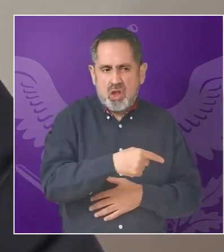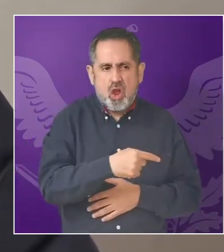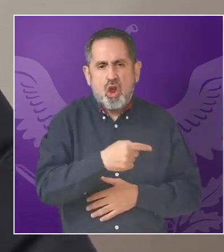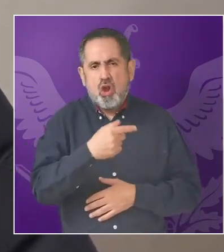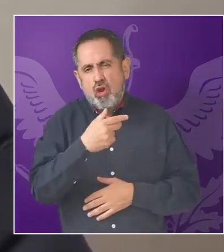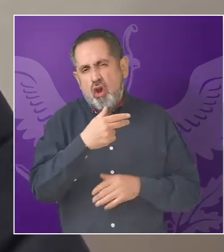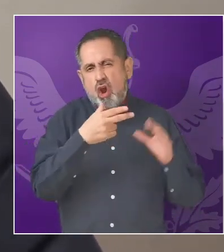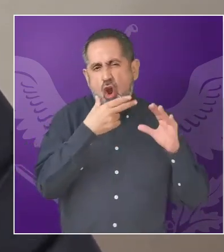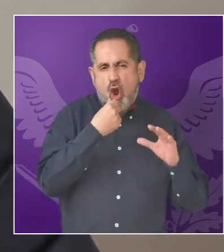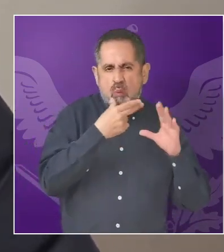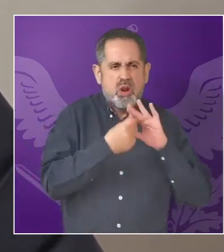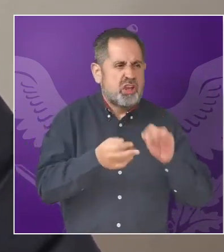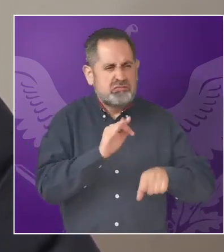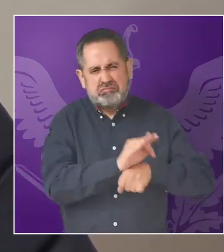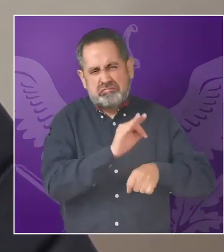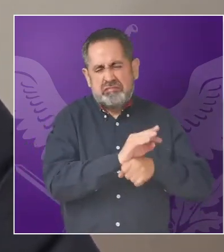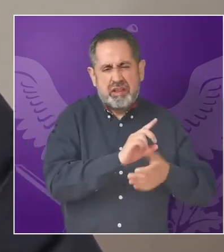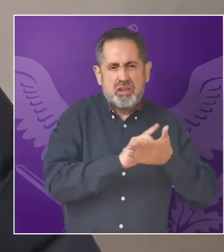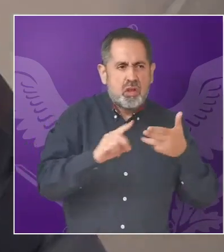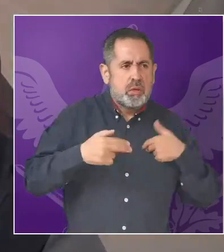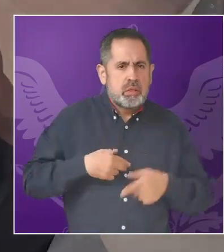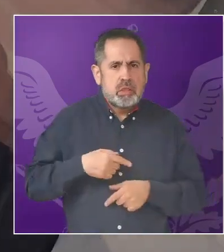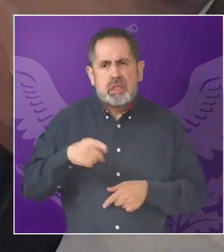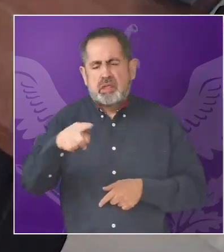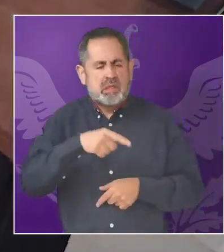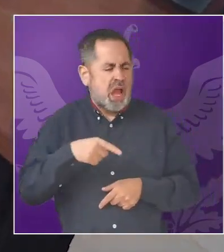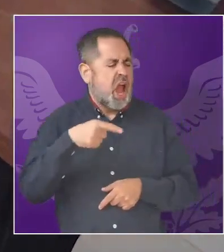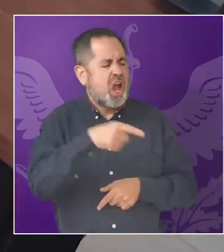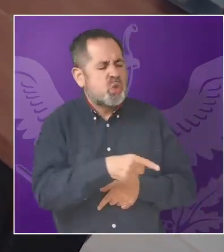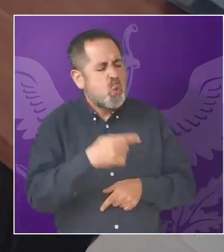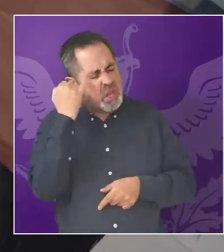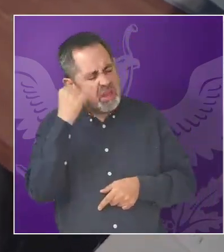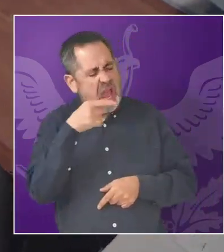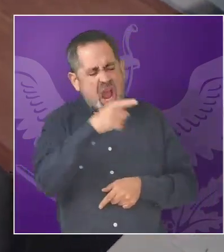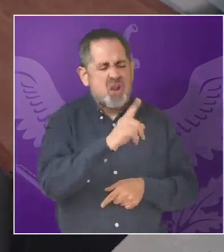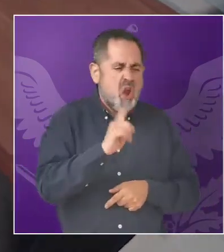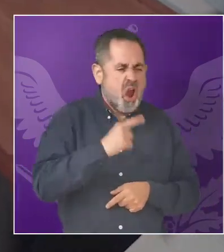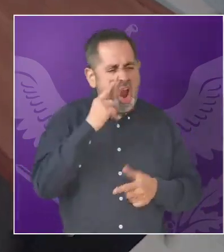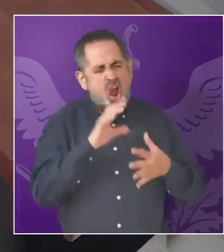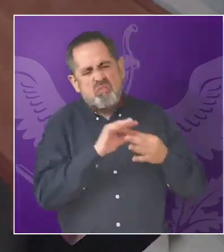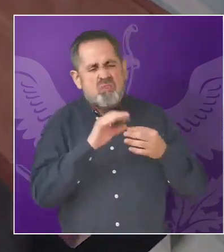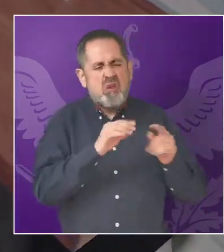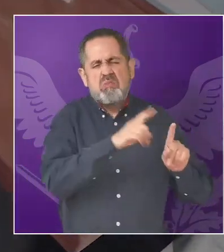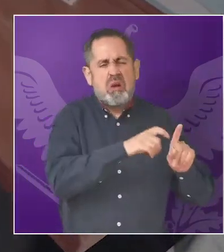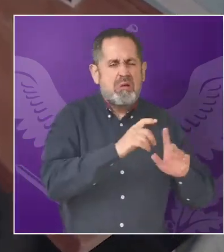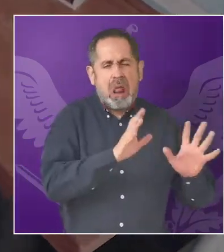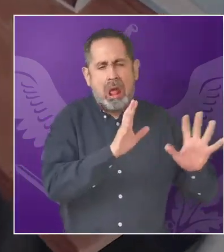A los hombres se les va a criticar normalmente por sus ideas.